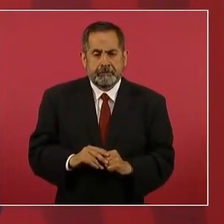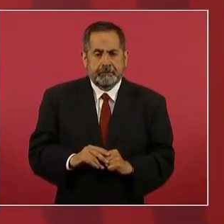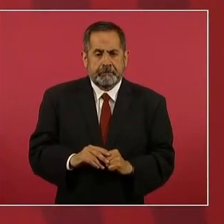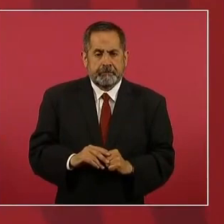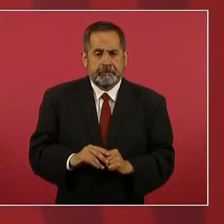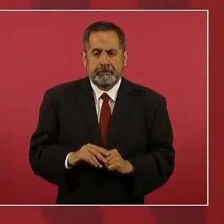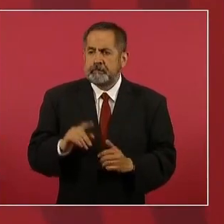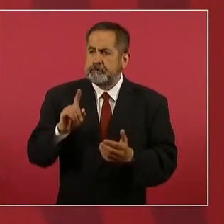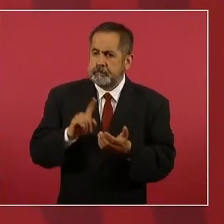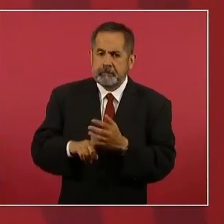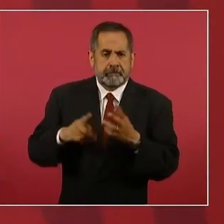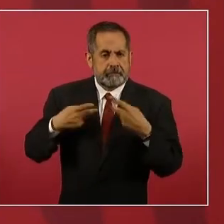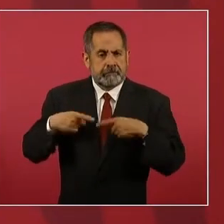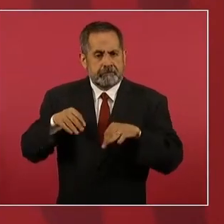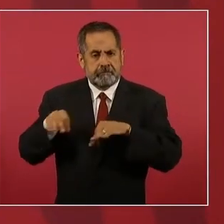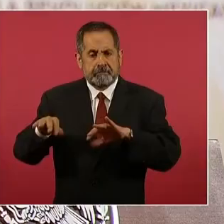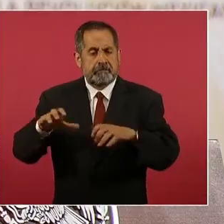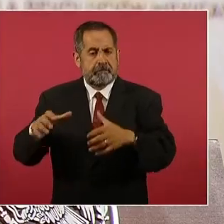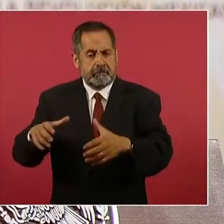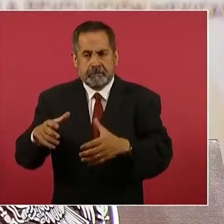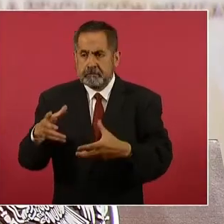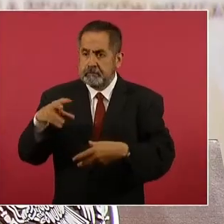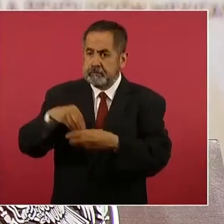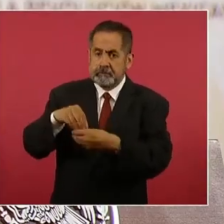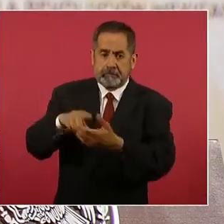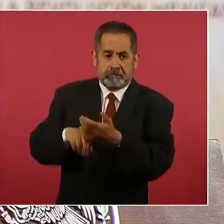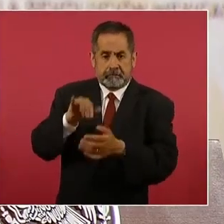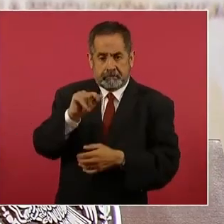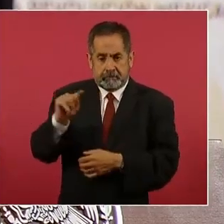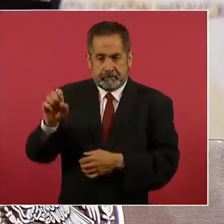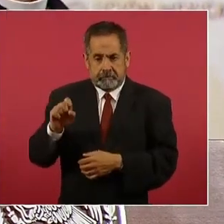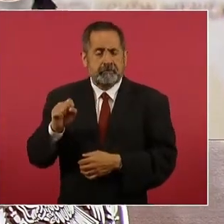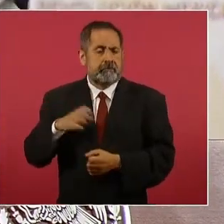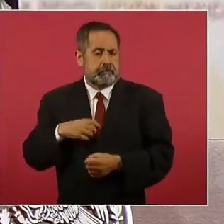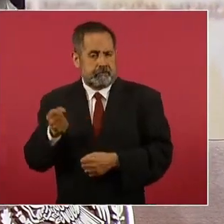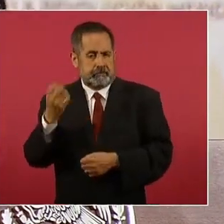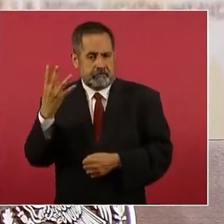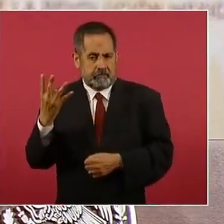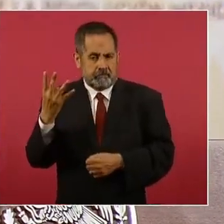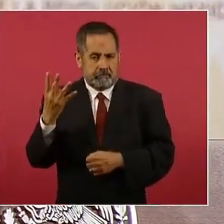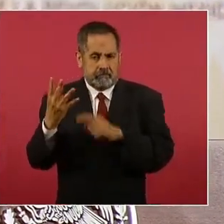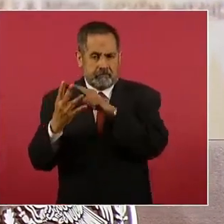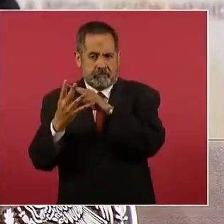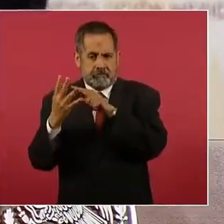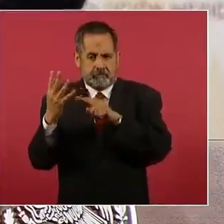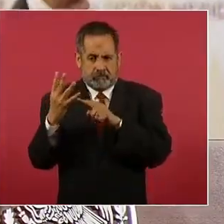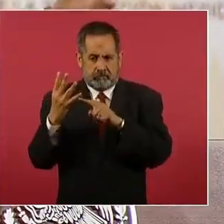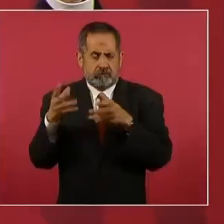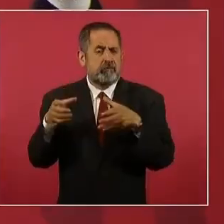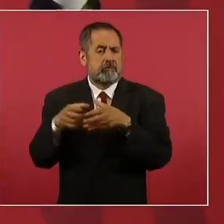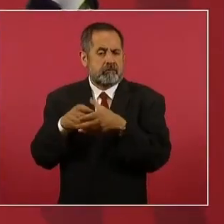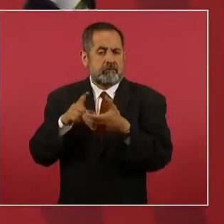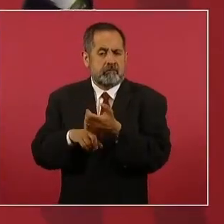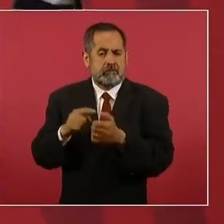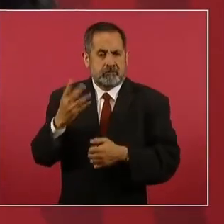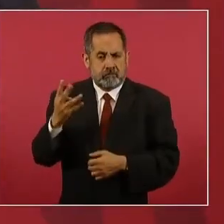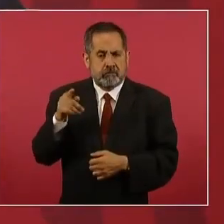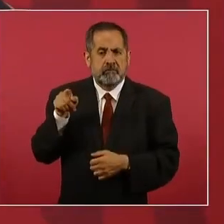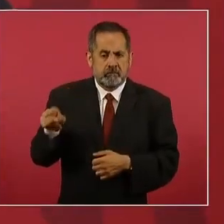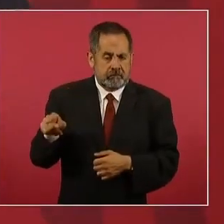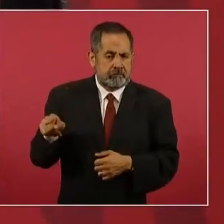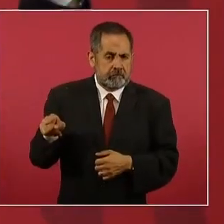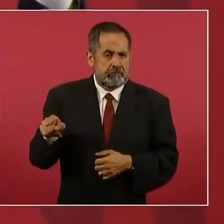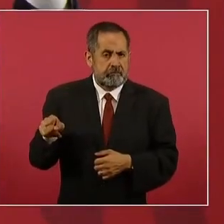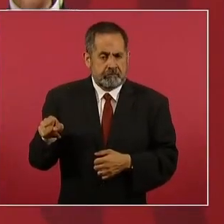los trabajadores al servicio del Estado. O sea, son 4 bloques, y en los 4